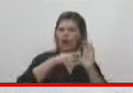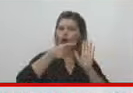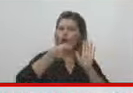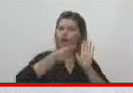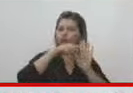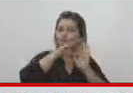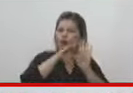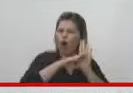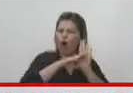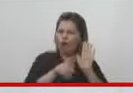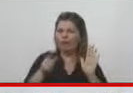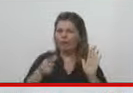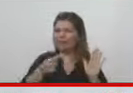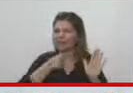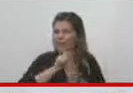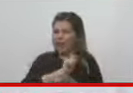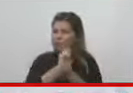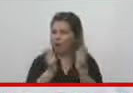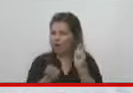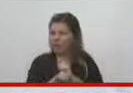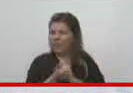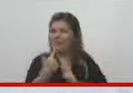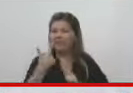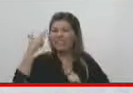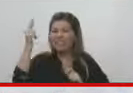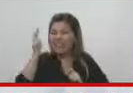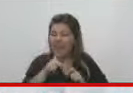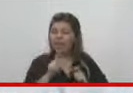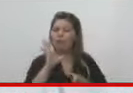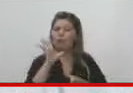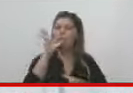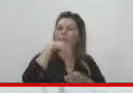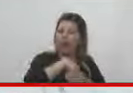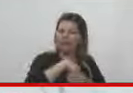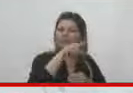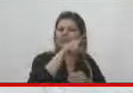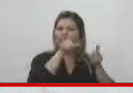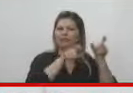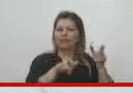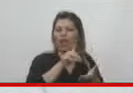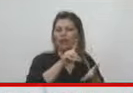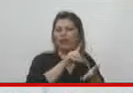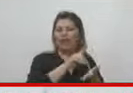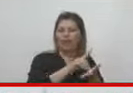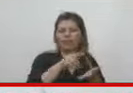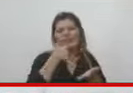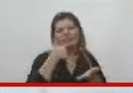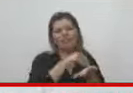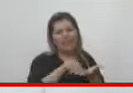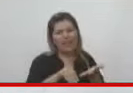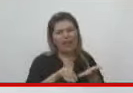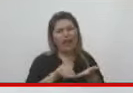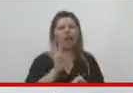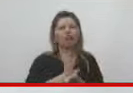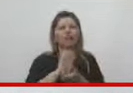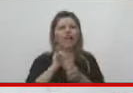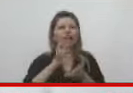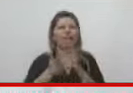modificar sin darle intervención a los legisladores tienen naturaleza represiva y